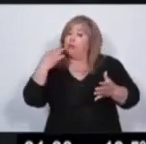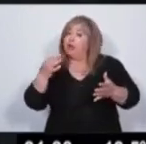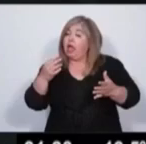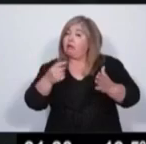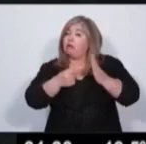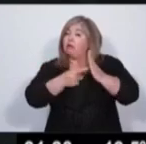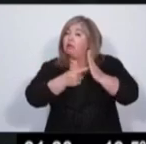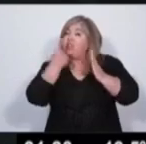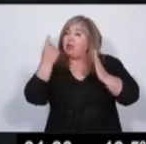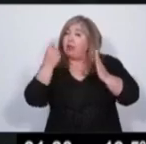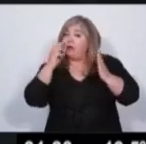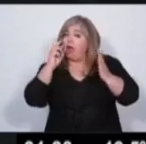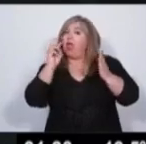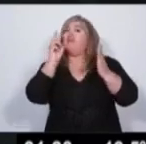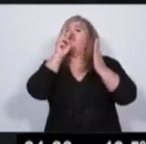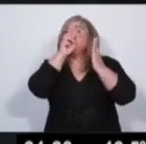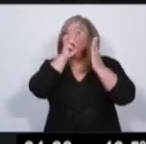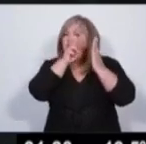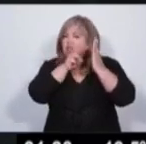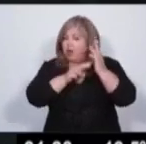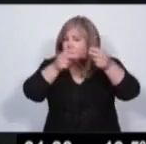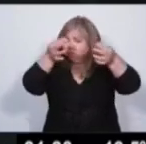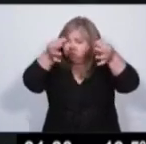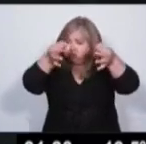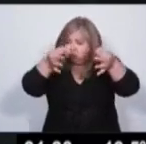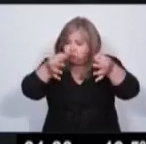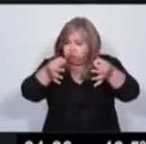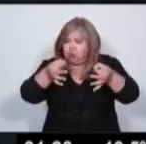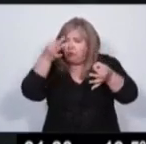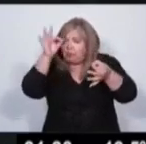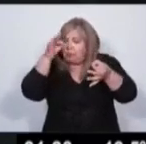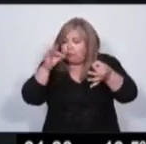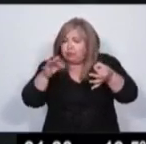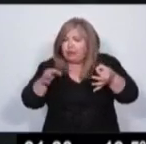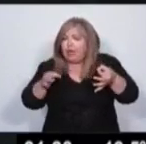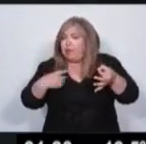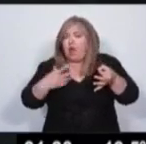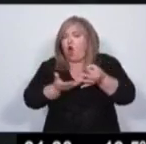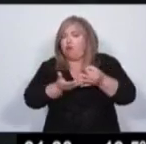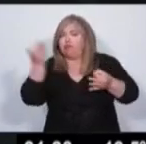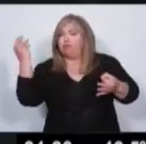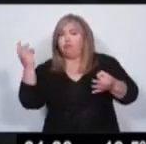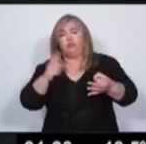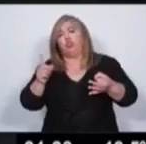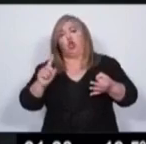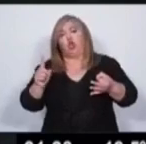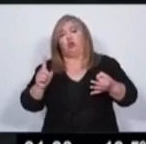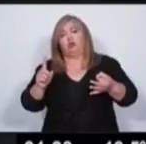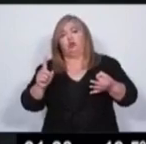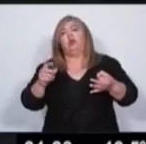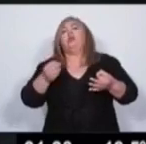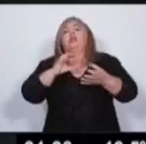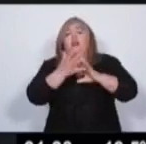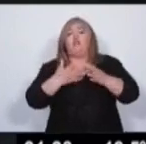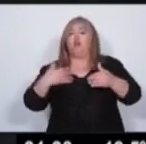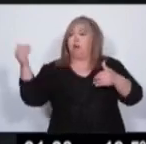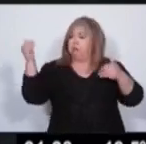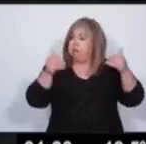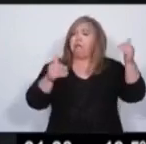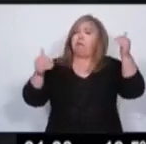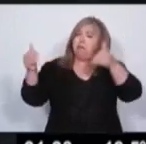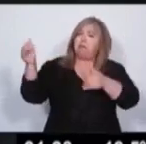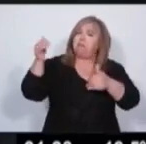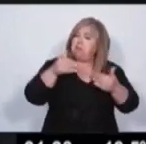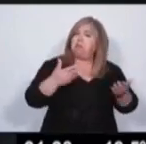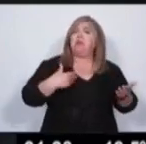no derogarlo categóricamente organizó mejor el sistema permitió presentismos de alumnos